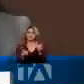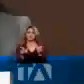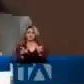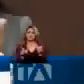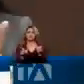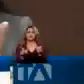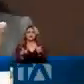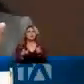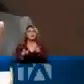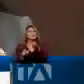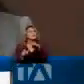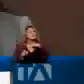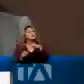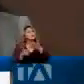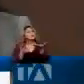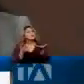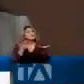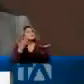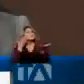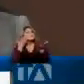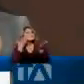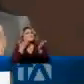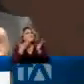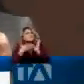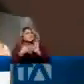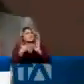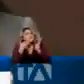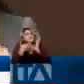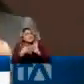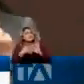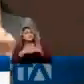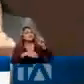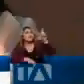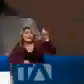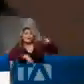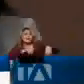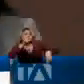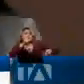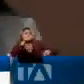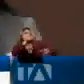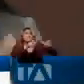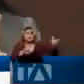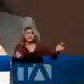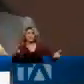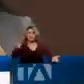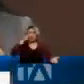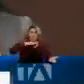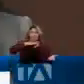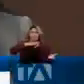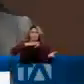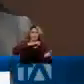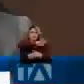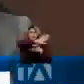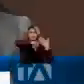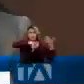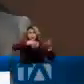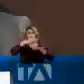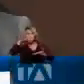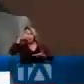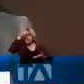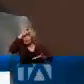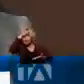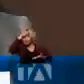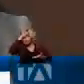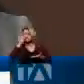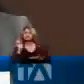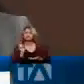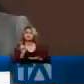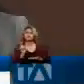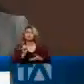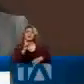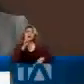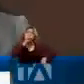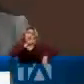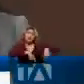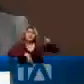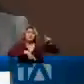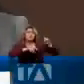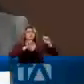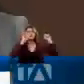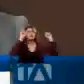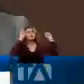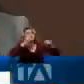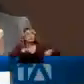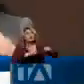no todos los pacientes por coronavirus van a necesitar hospitalizarse. Va a haber un porcentaje de pacientes que puedan